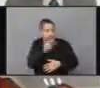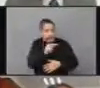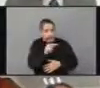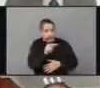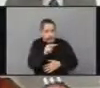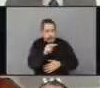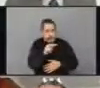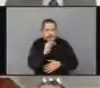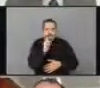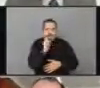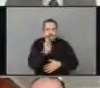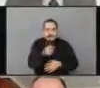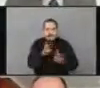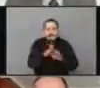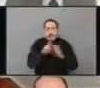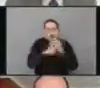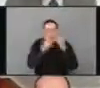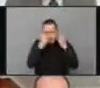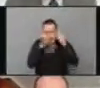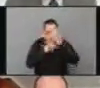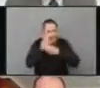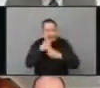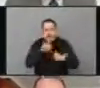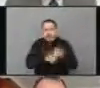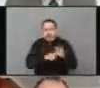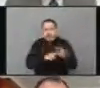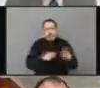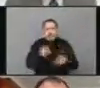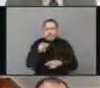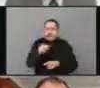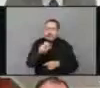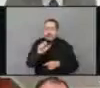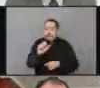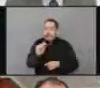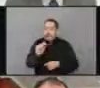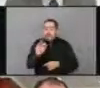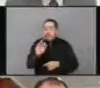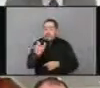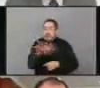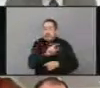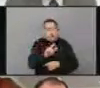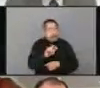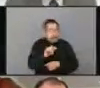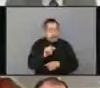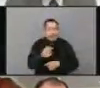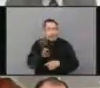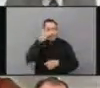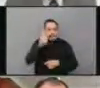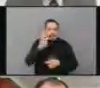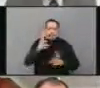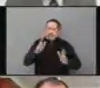enfrente el análisis de esta plataforma. Y lo que sucedió, creo que